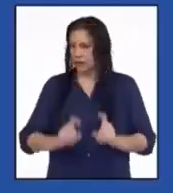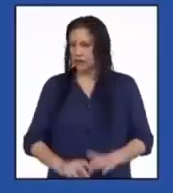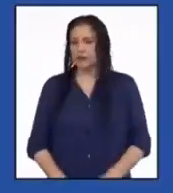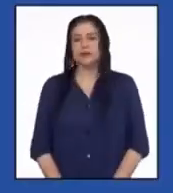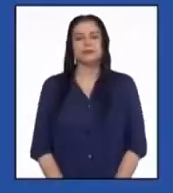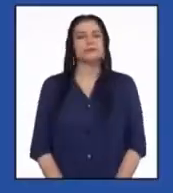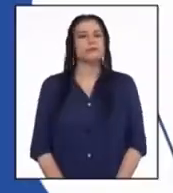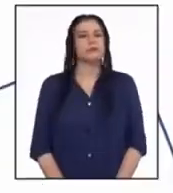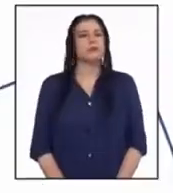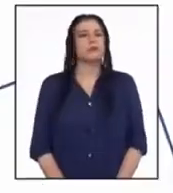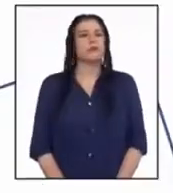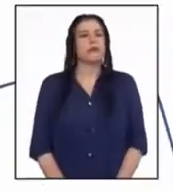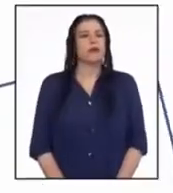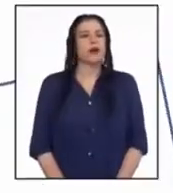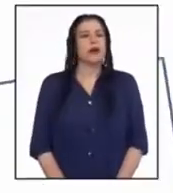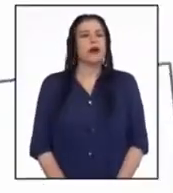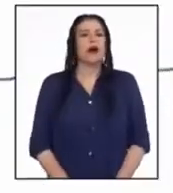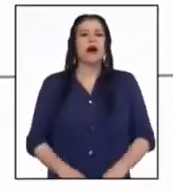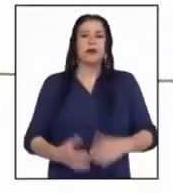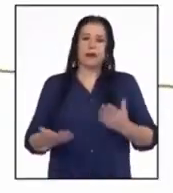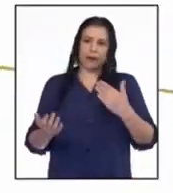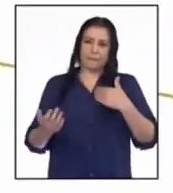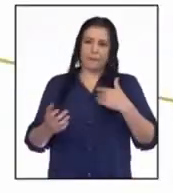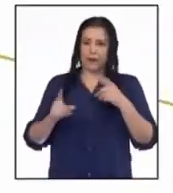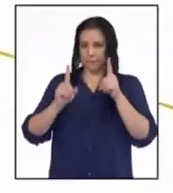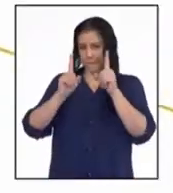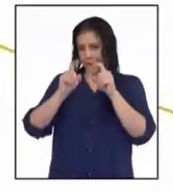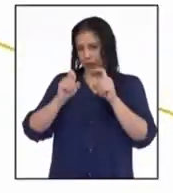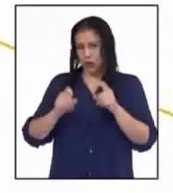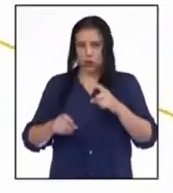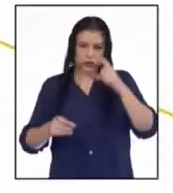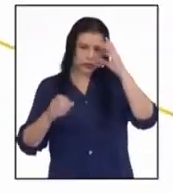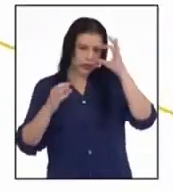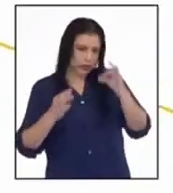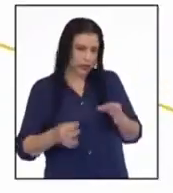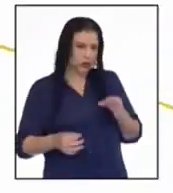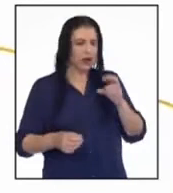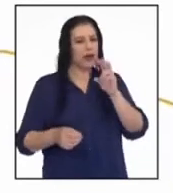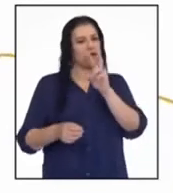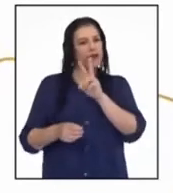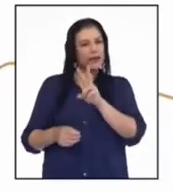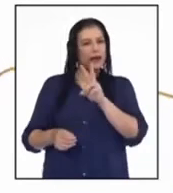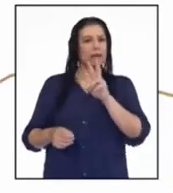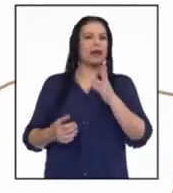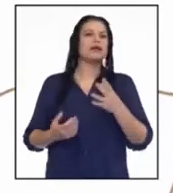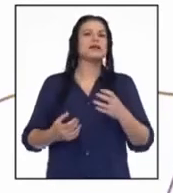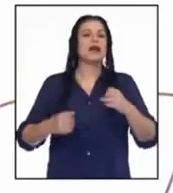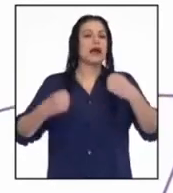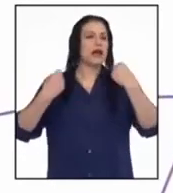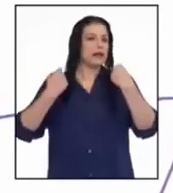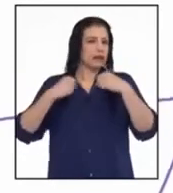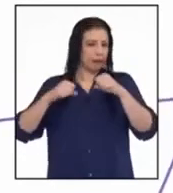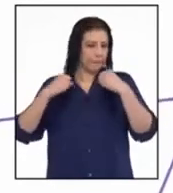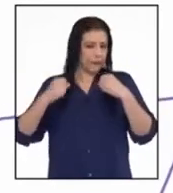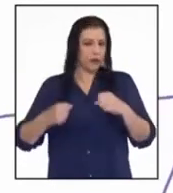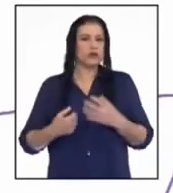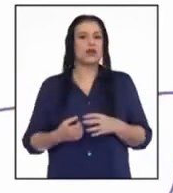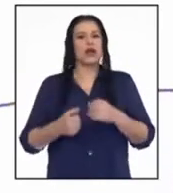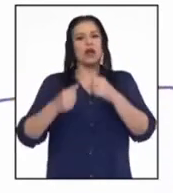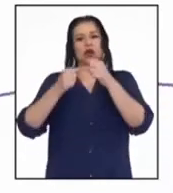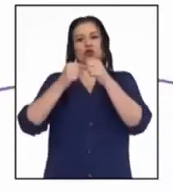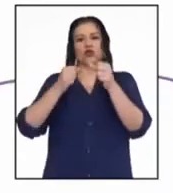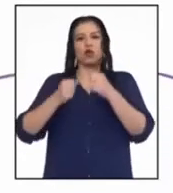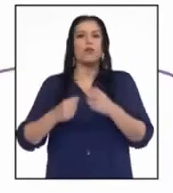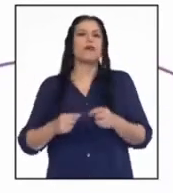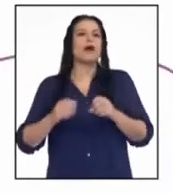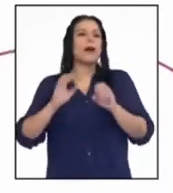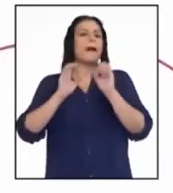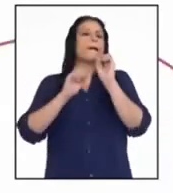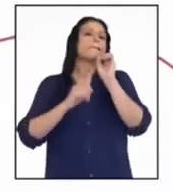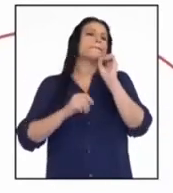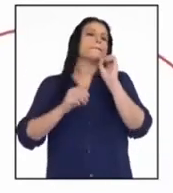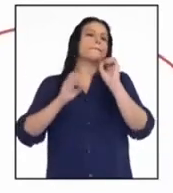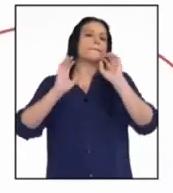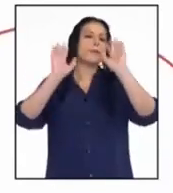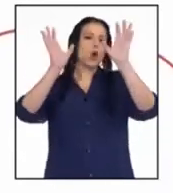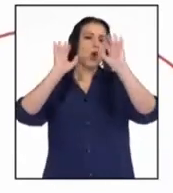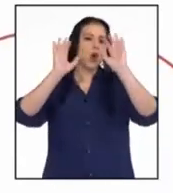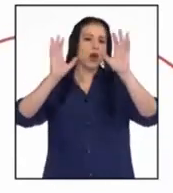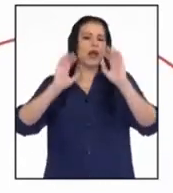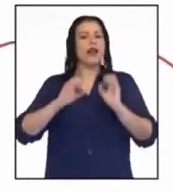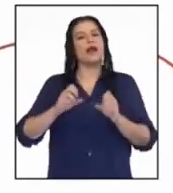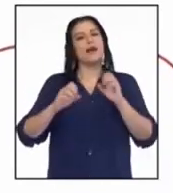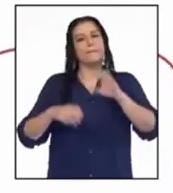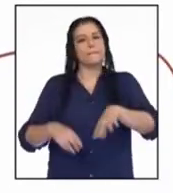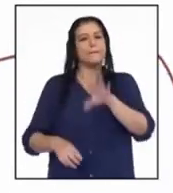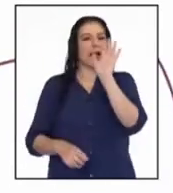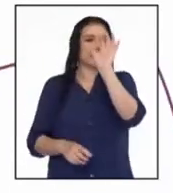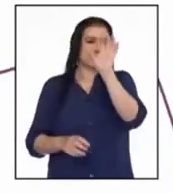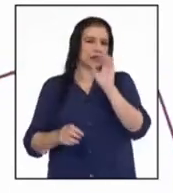preguntas? En el caso de mi pregunta, creo que la variable estadística es deporte y los valores vóley, básquet, fútbol y demás